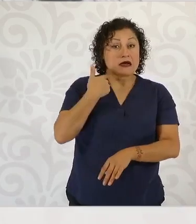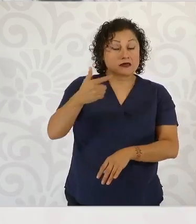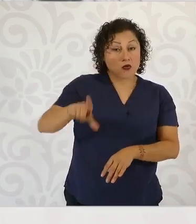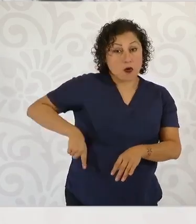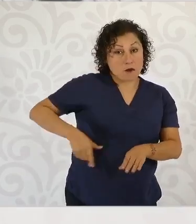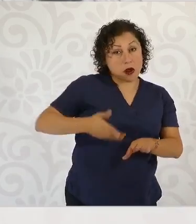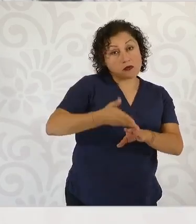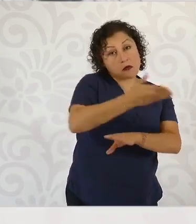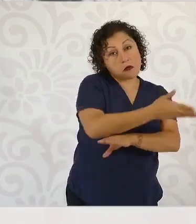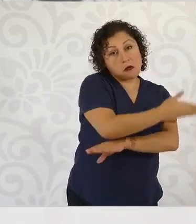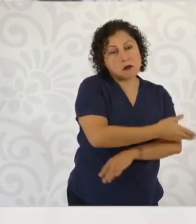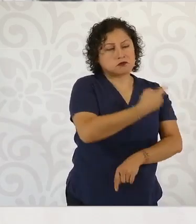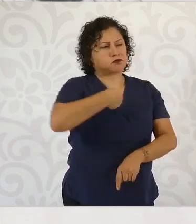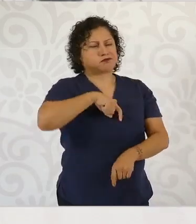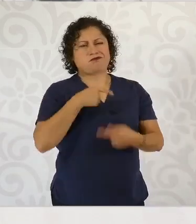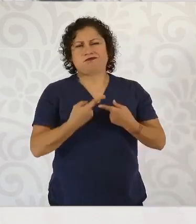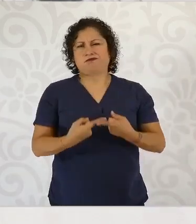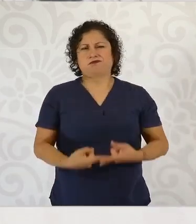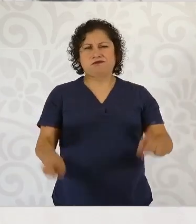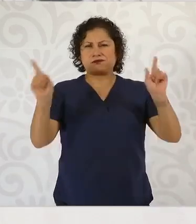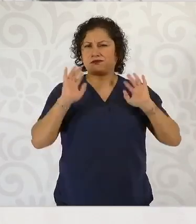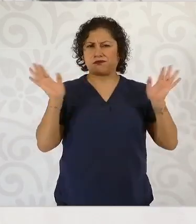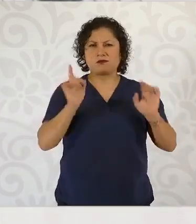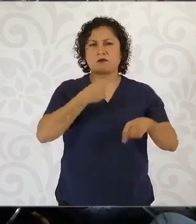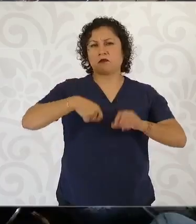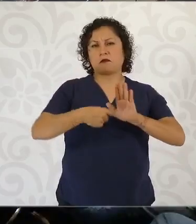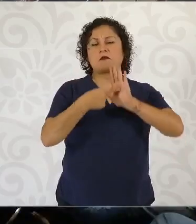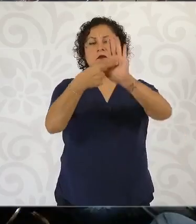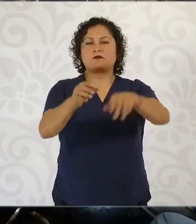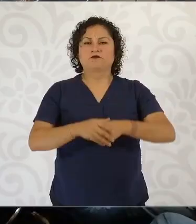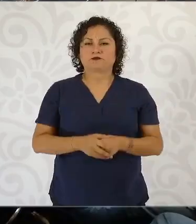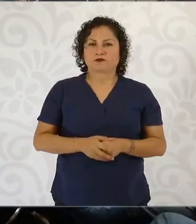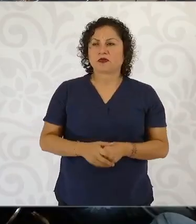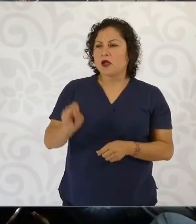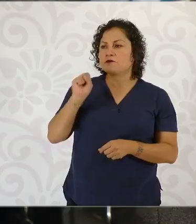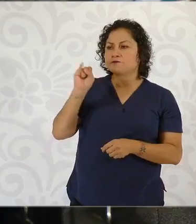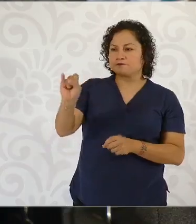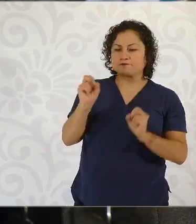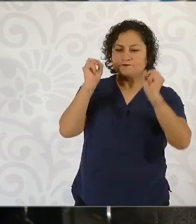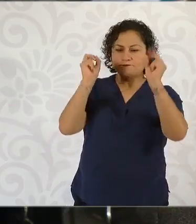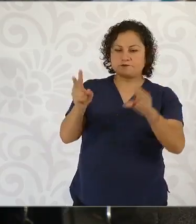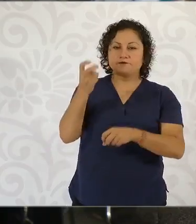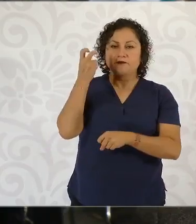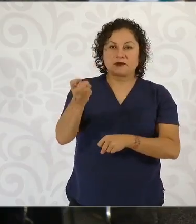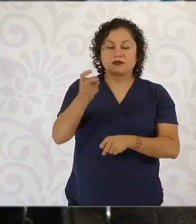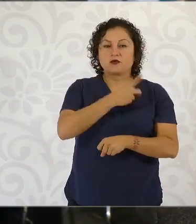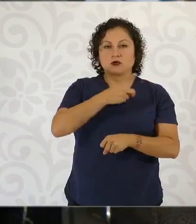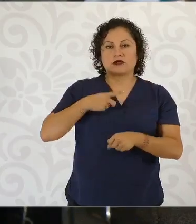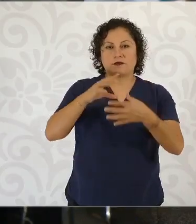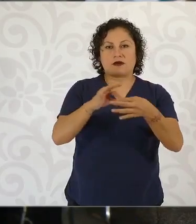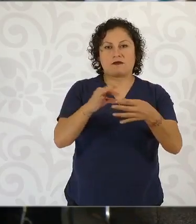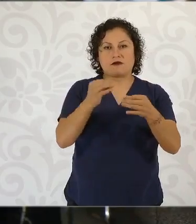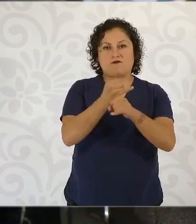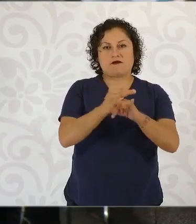Y hay transparencia. Es la gran diferencia. Sí. Bueno, todo esto hay que aclarar, sobre todo para quienes nos ven, que es documentación